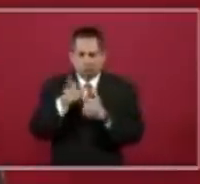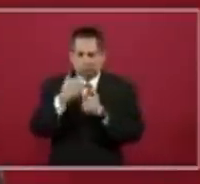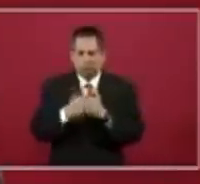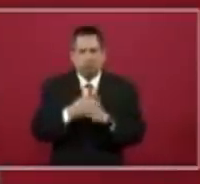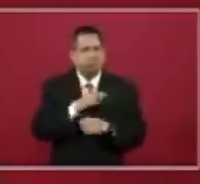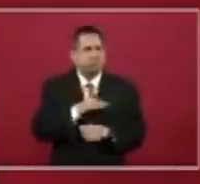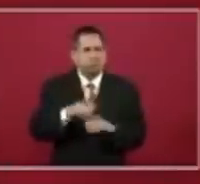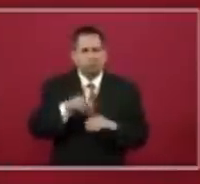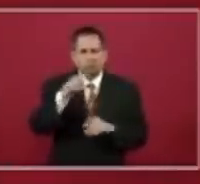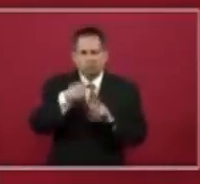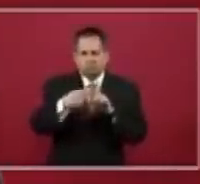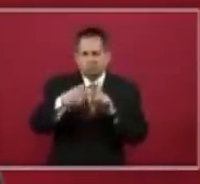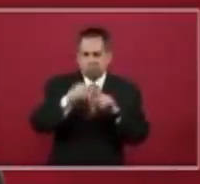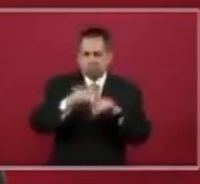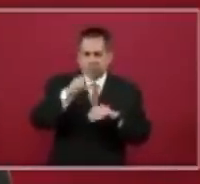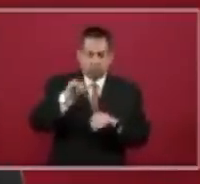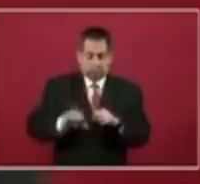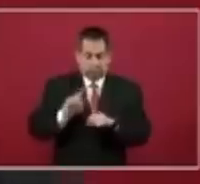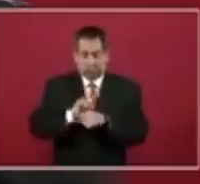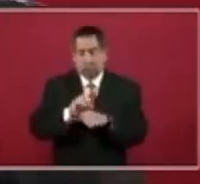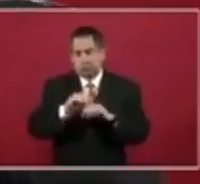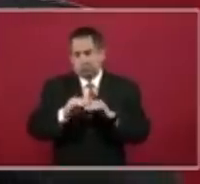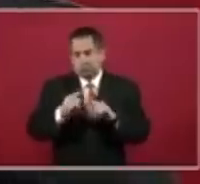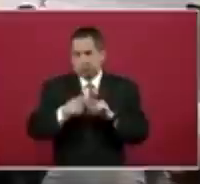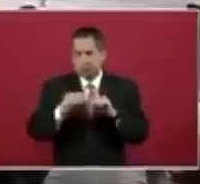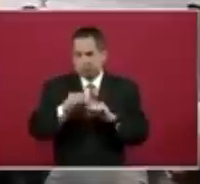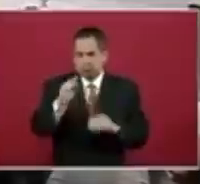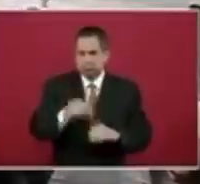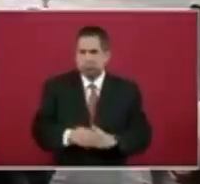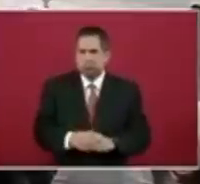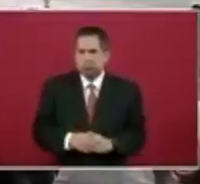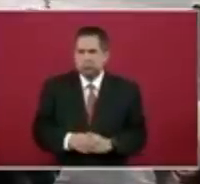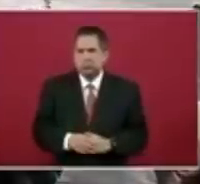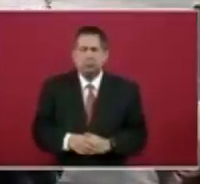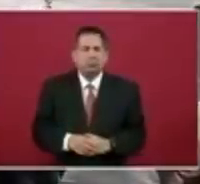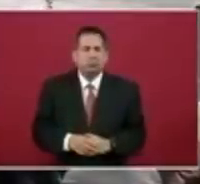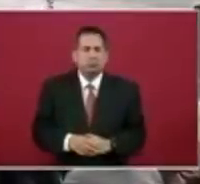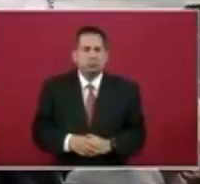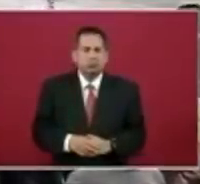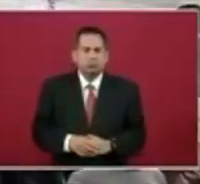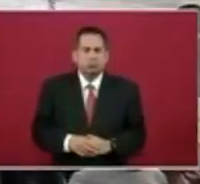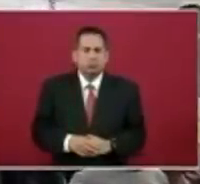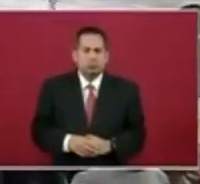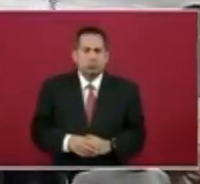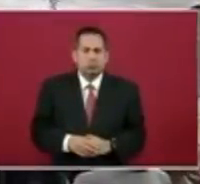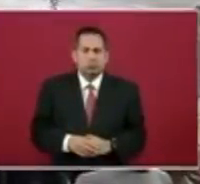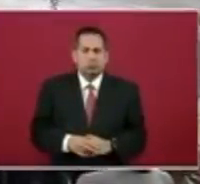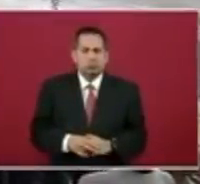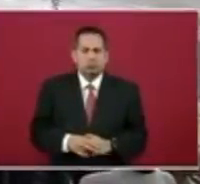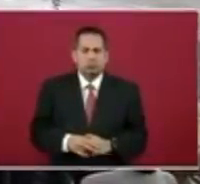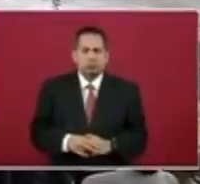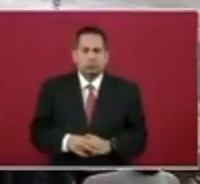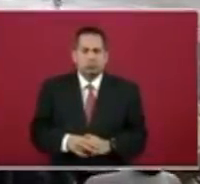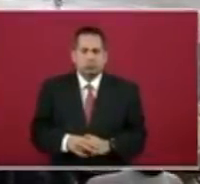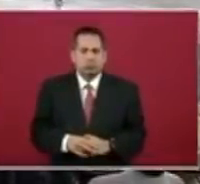más de la mitad al día de hoy. Sí. Háblales del el campo